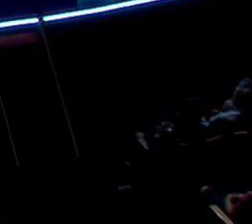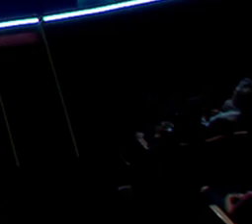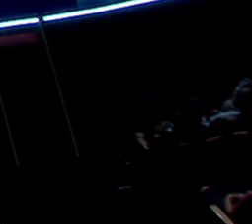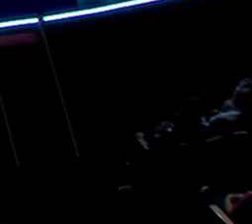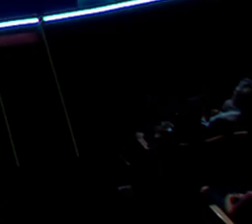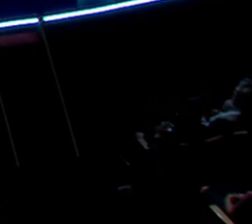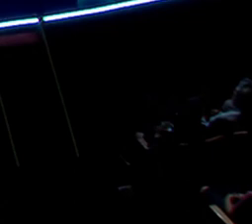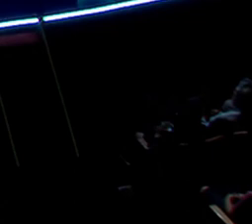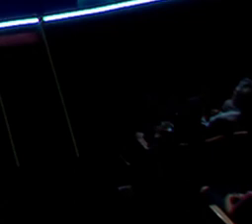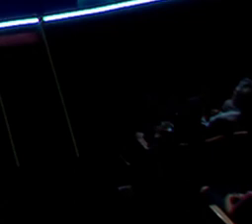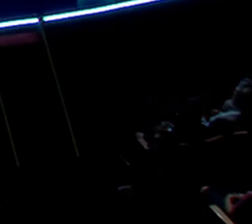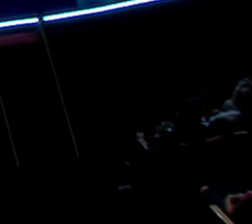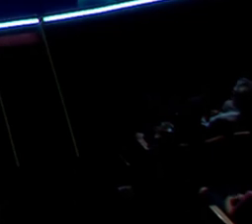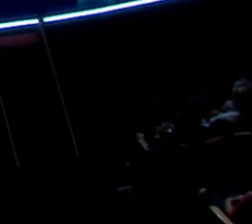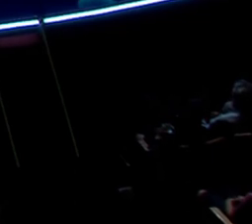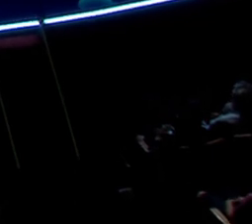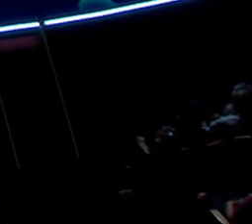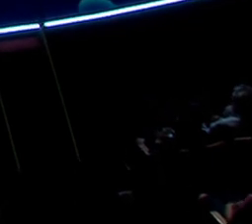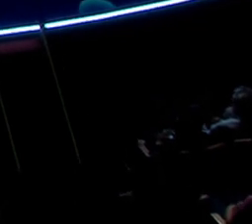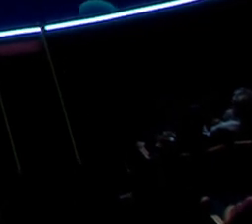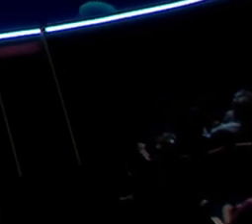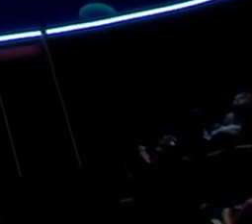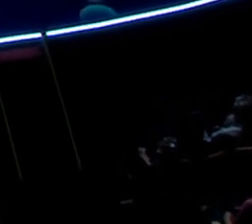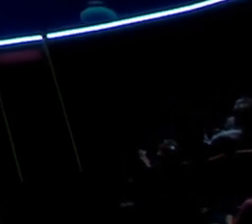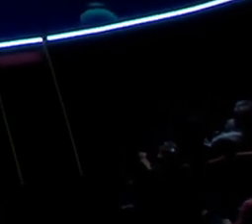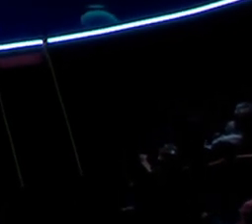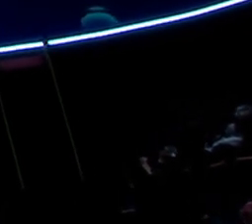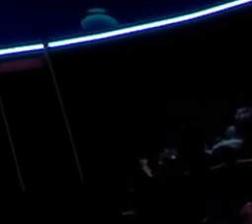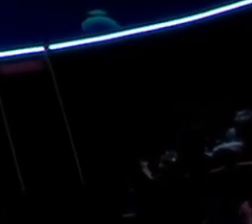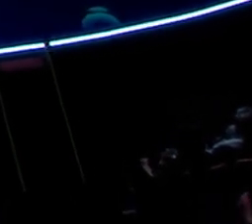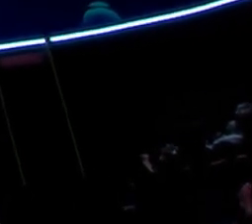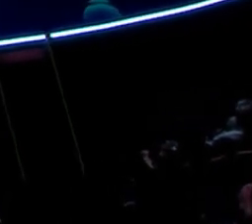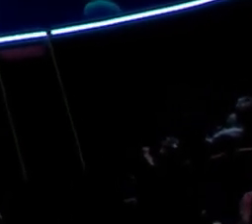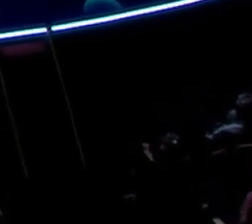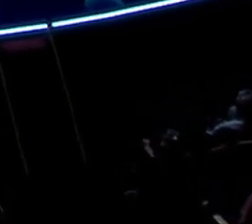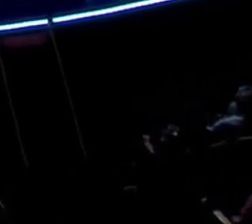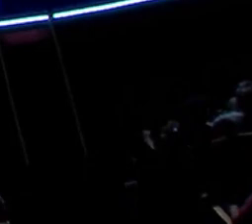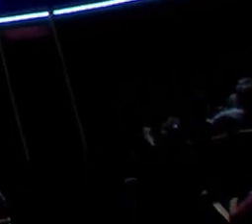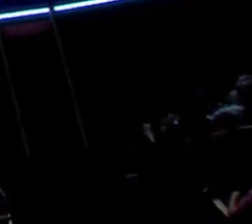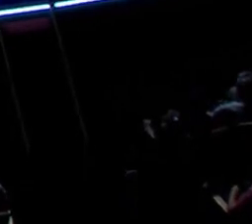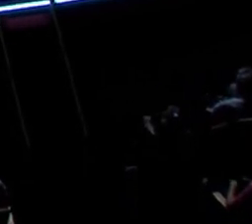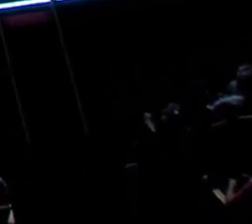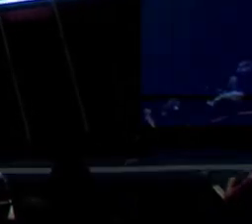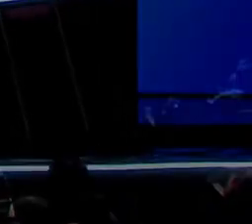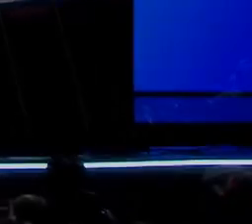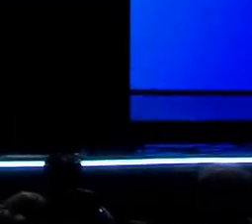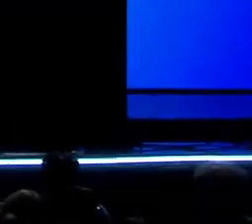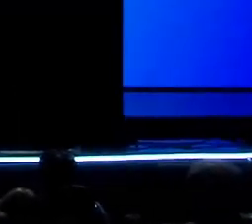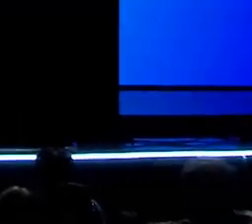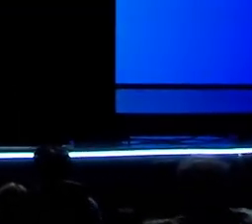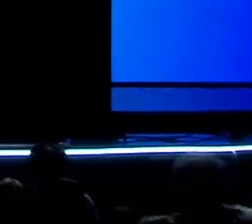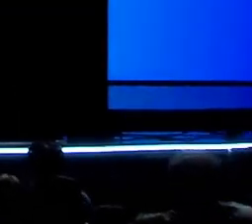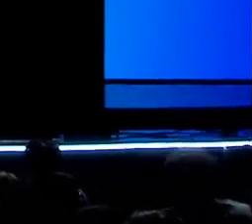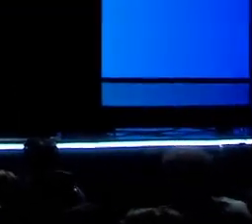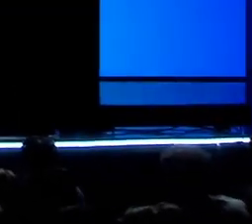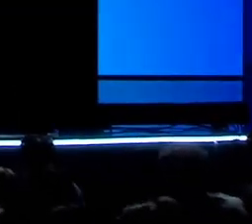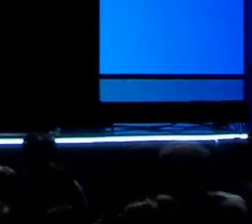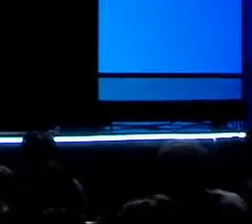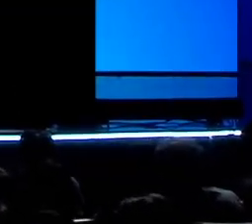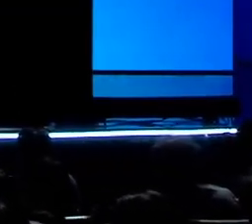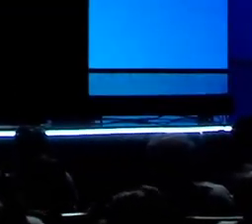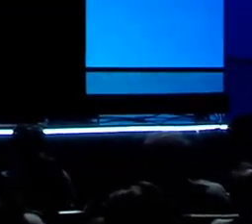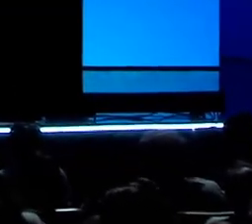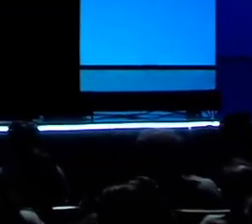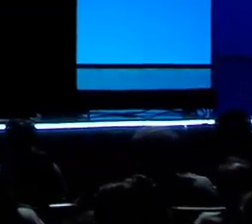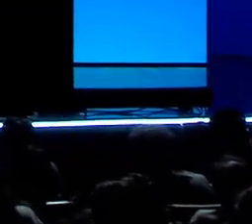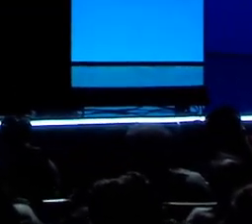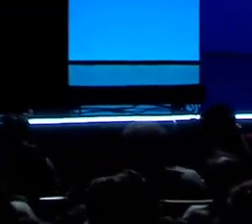le damos la bienvenida a katherine paquete doctor en el realismo e investigadora del instituto francés de investigación para el desarrollo sostenible